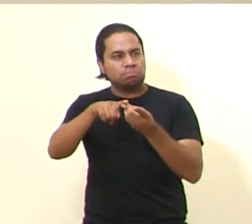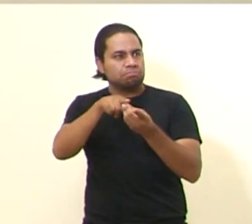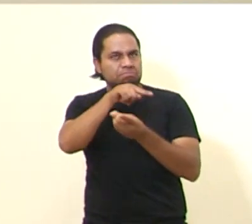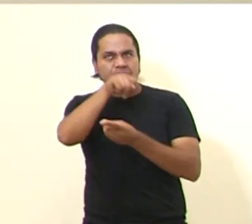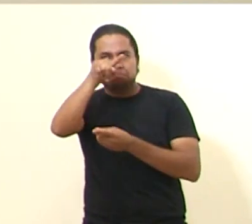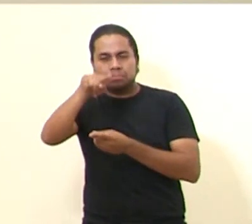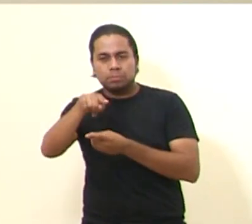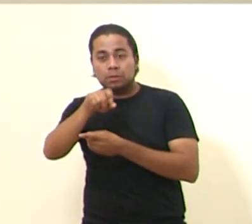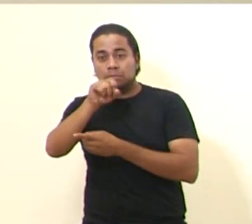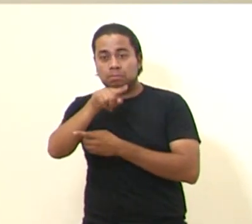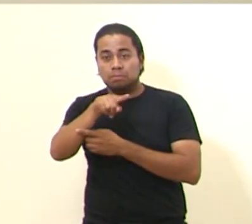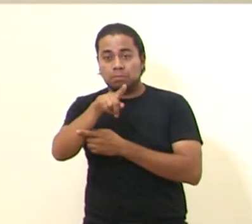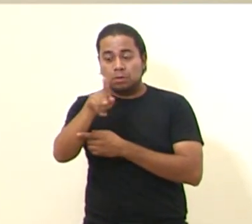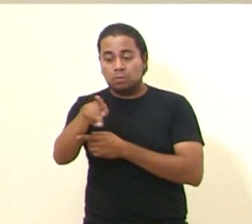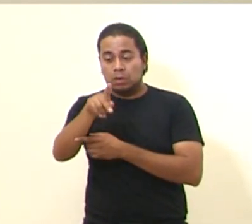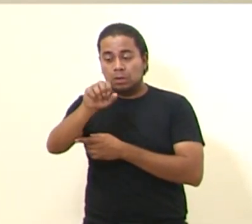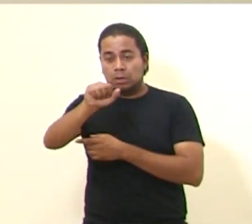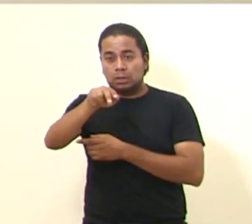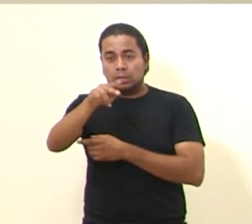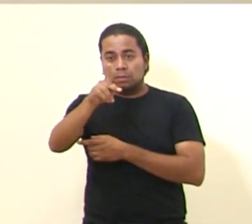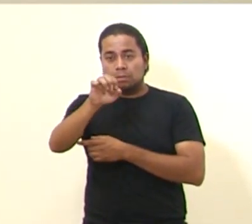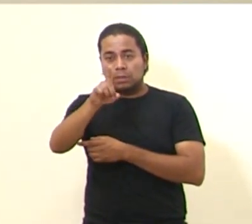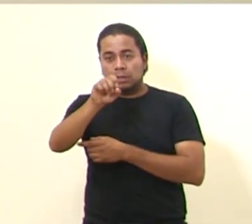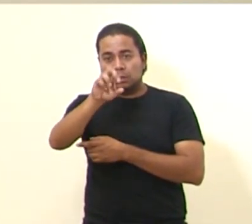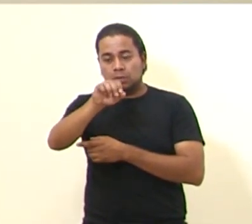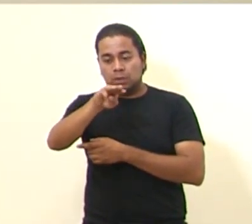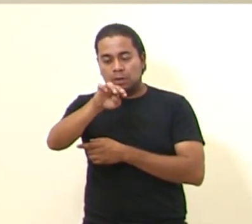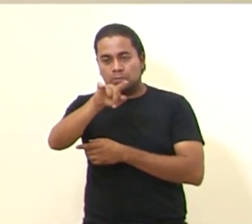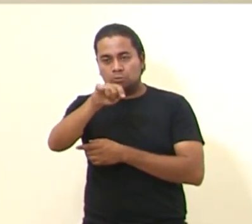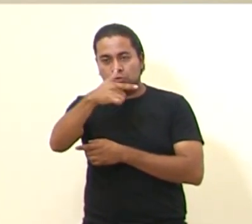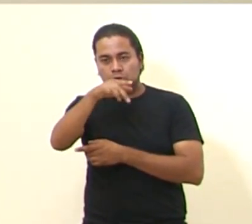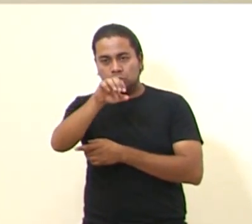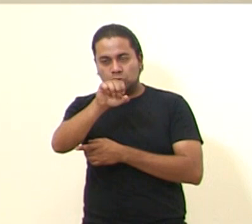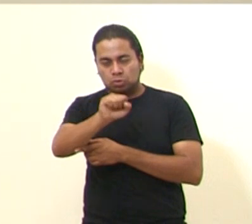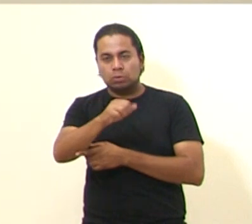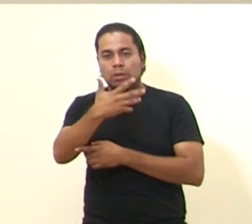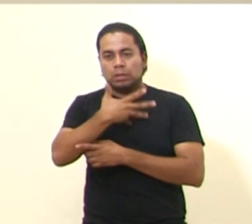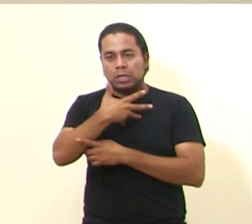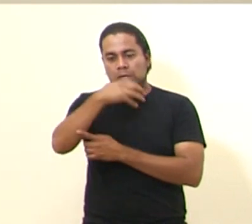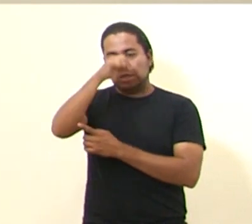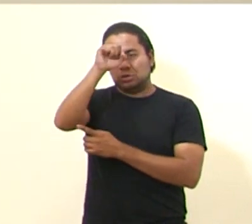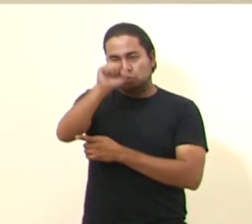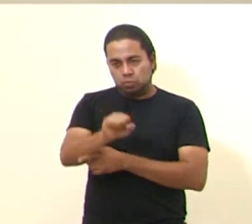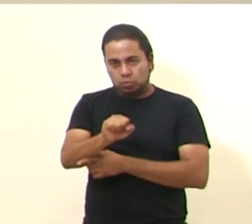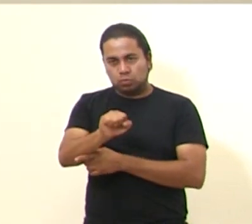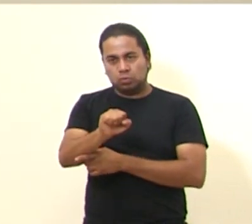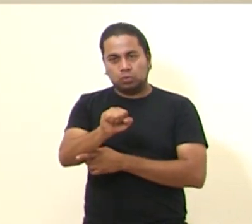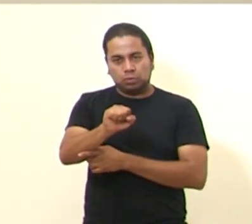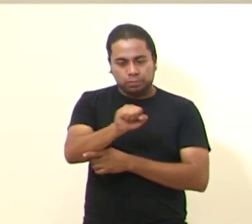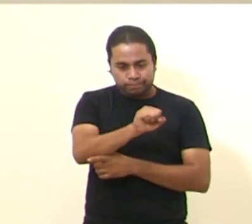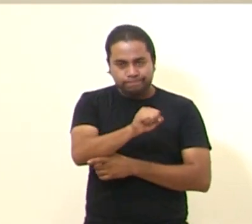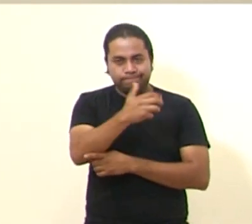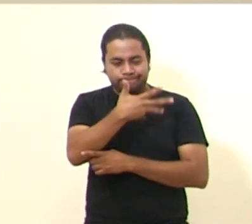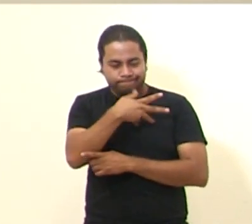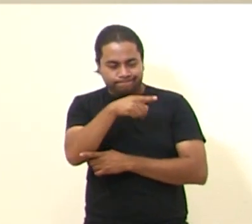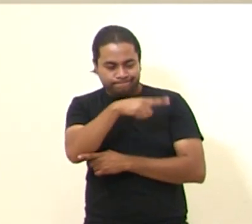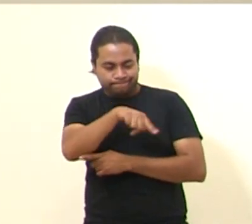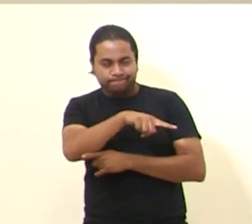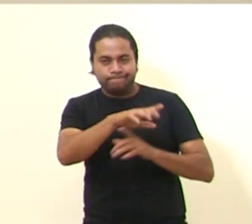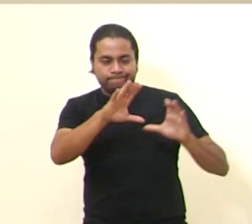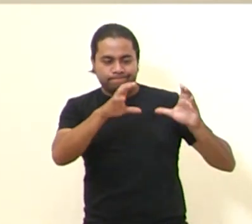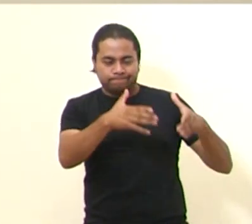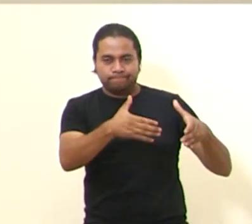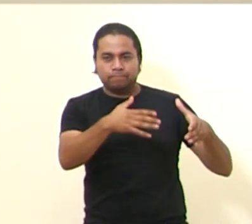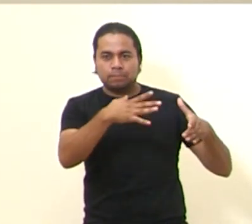de San Pedro Amuzgos está ubicado en el extremo suroeste de nuestra entidad. Es un pueblo donde